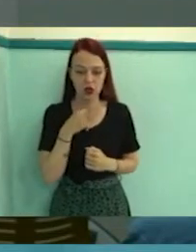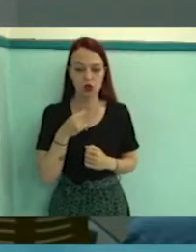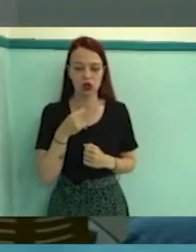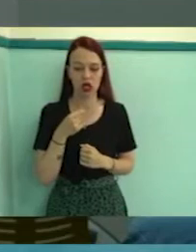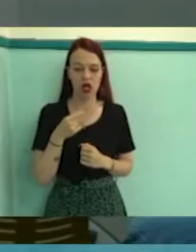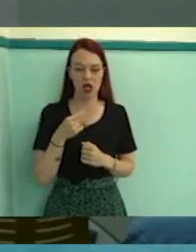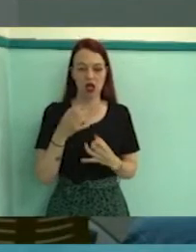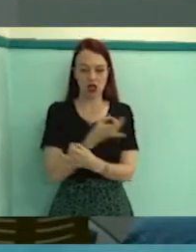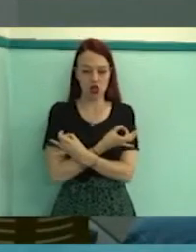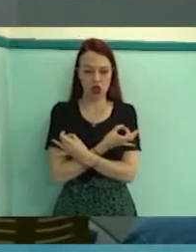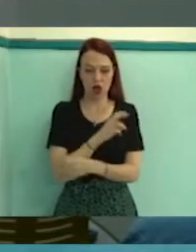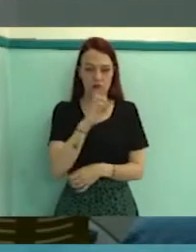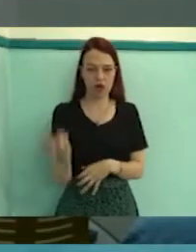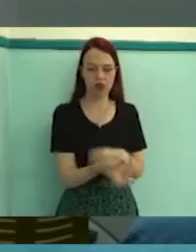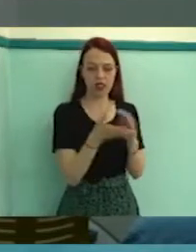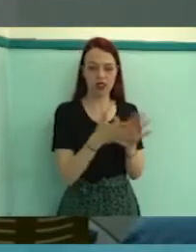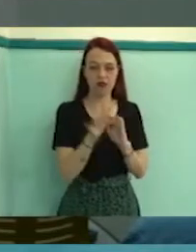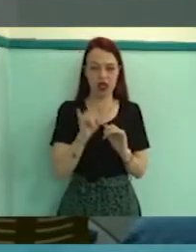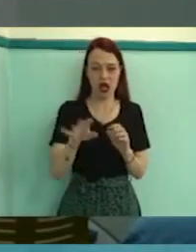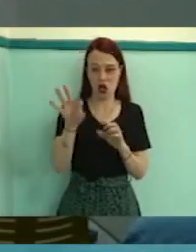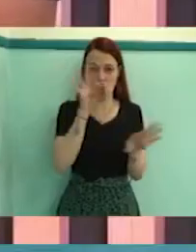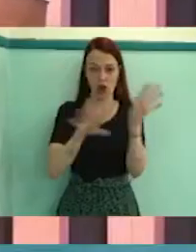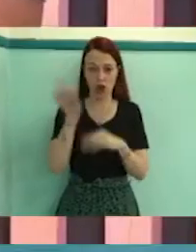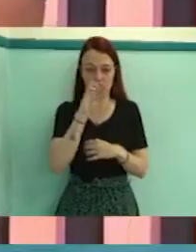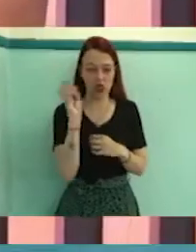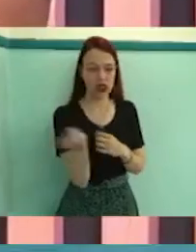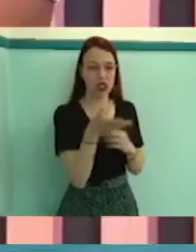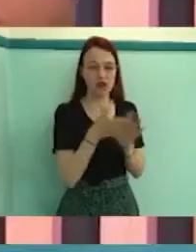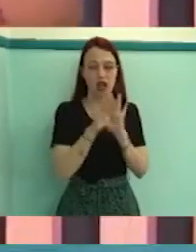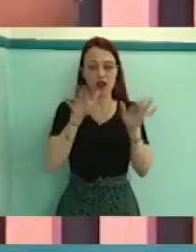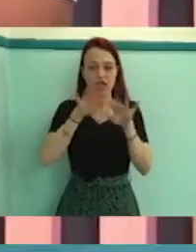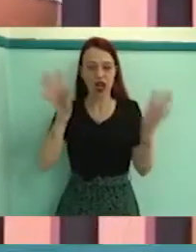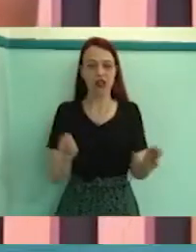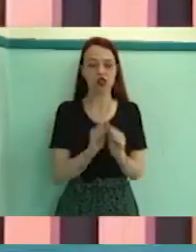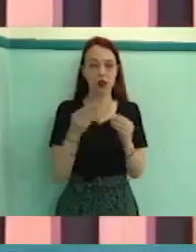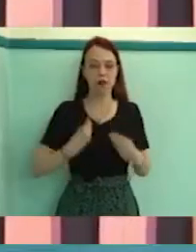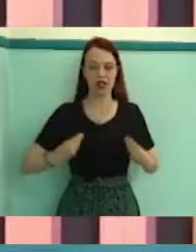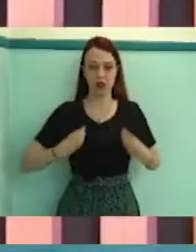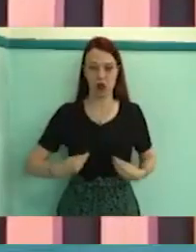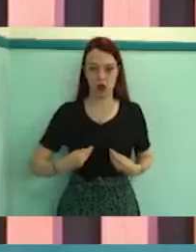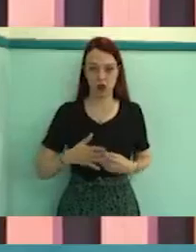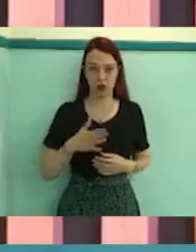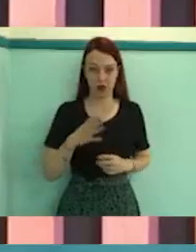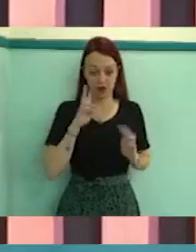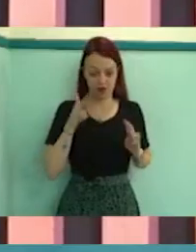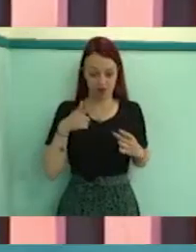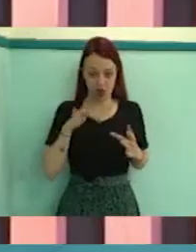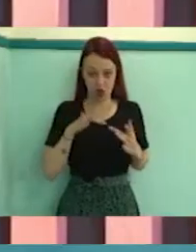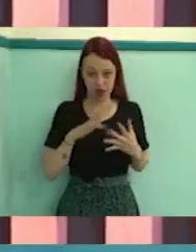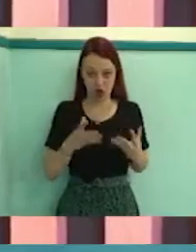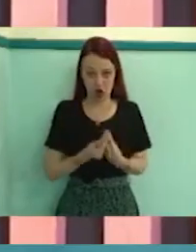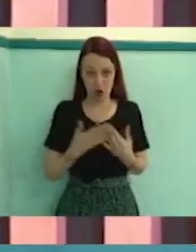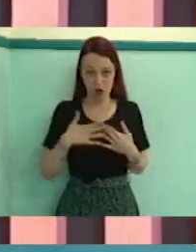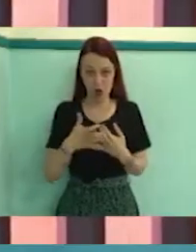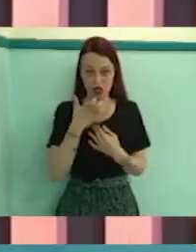hay tantas opciones como queramos y sin embargo siempre parece que nos tenemos que reducir a lo mismo que tan diferentes eh hubiera sido mi relación conmigo si en vez